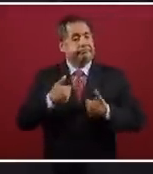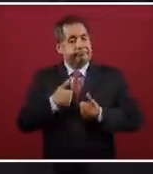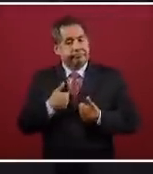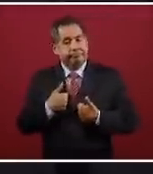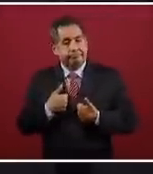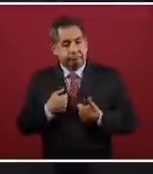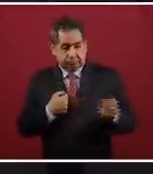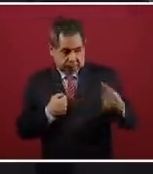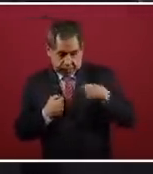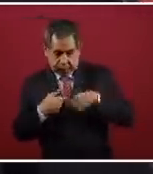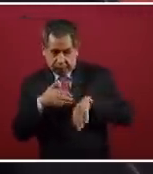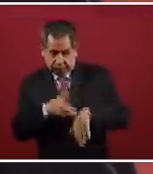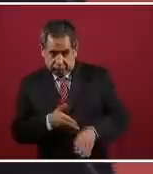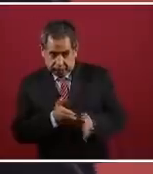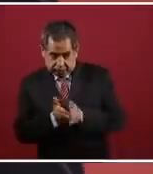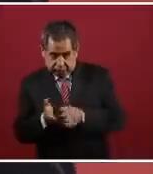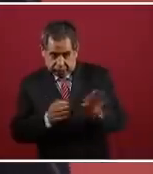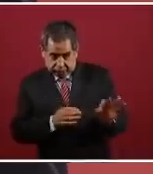compraba lealtades